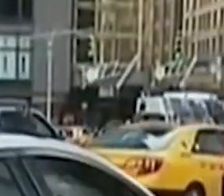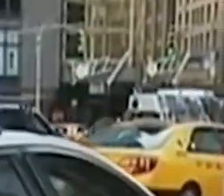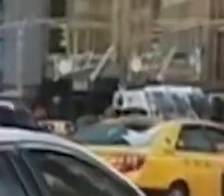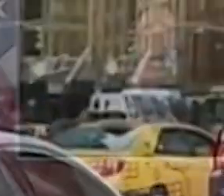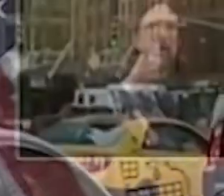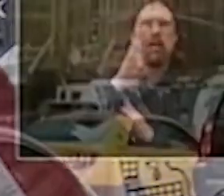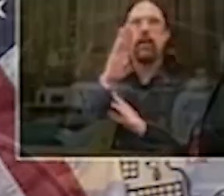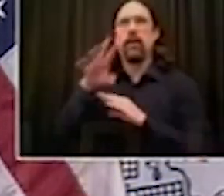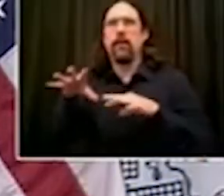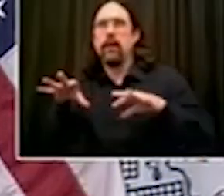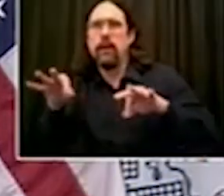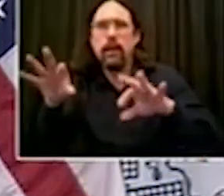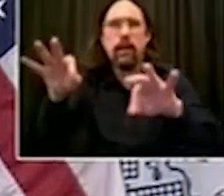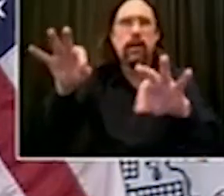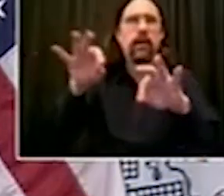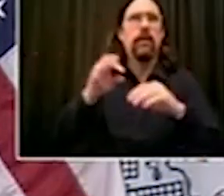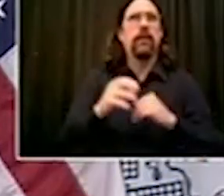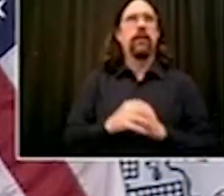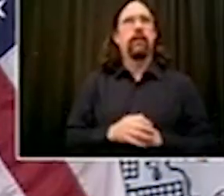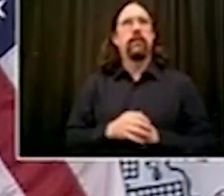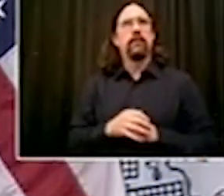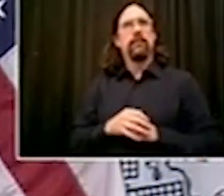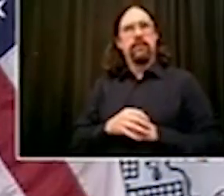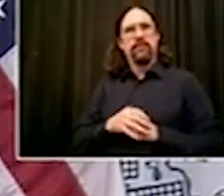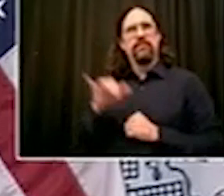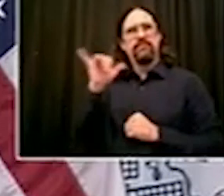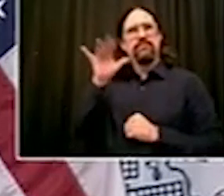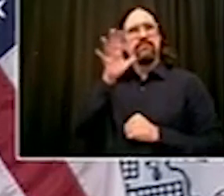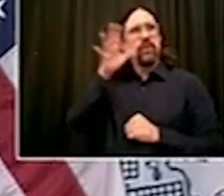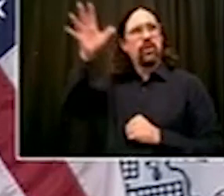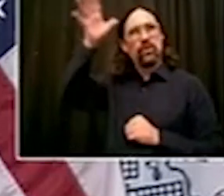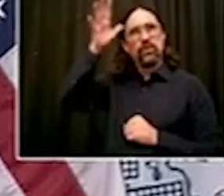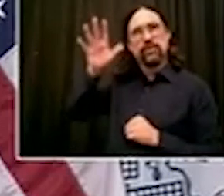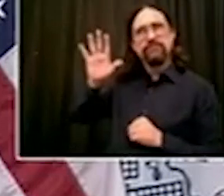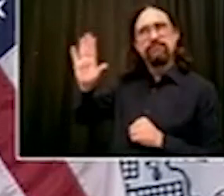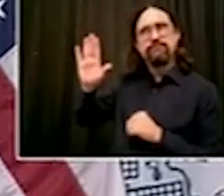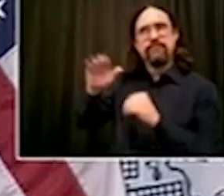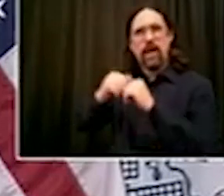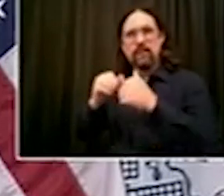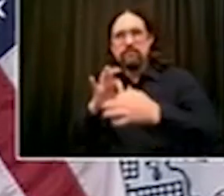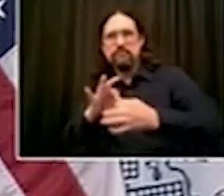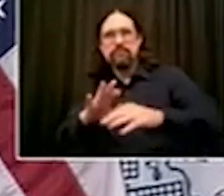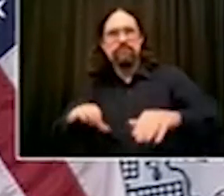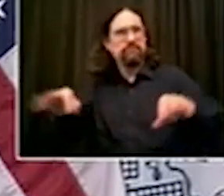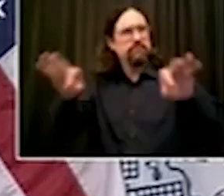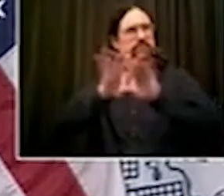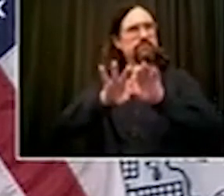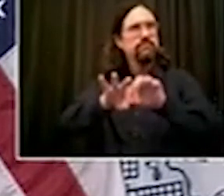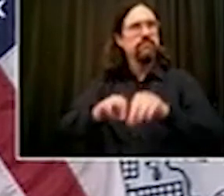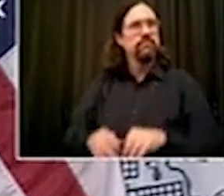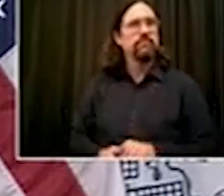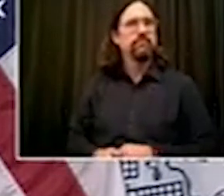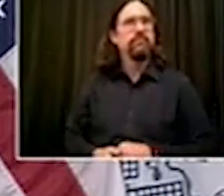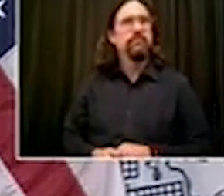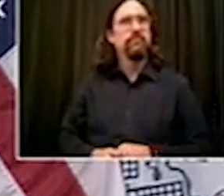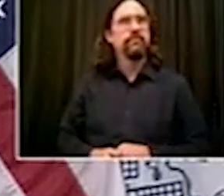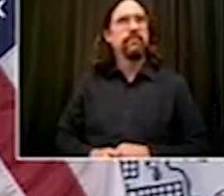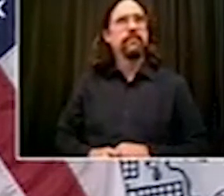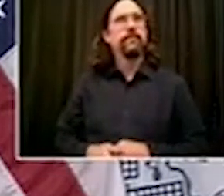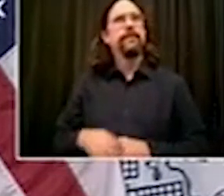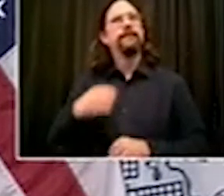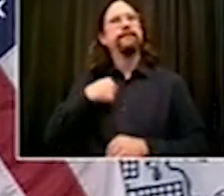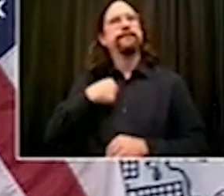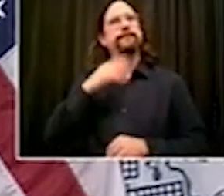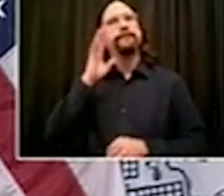Se recuerda que el alcalde Bill de Blasio firmó el miércoles el paquete de 5 leyes para una mayor transparencia y